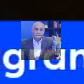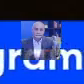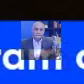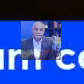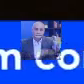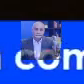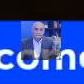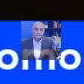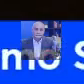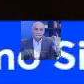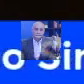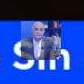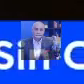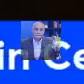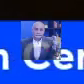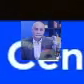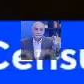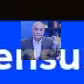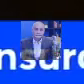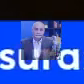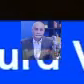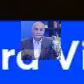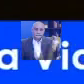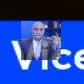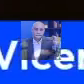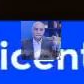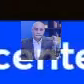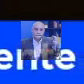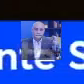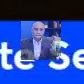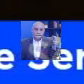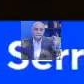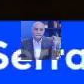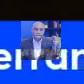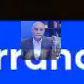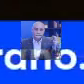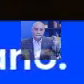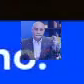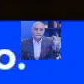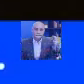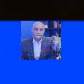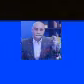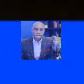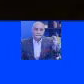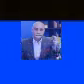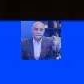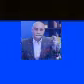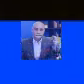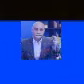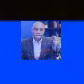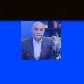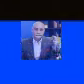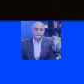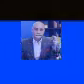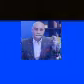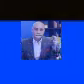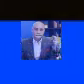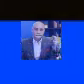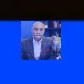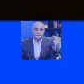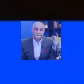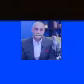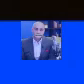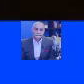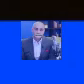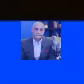un mismo equipo, y eso es muy lamentable que se haya prestado esta situación para el golpeteo interno de la oposición. No sorprende para